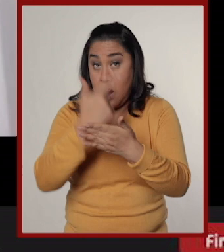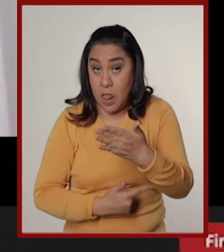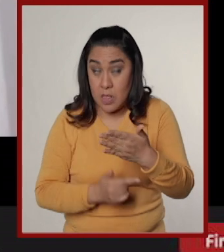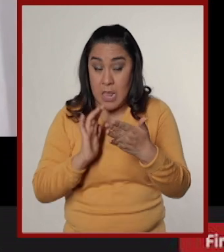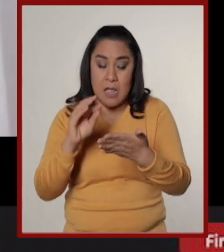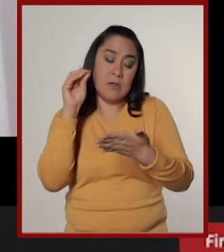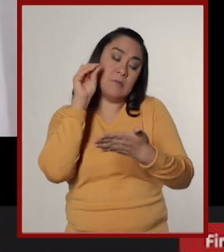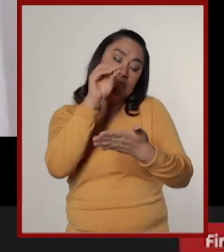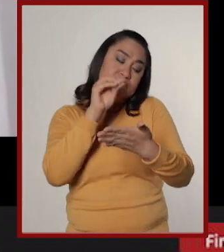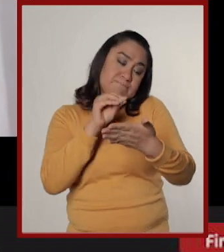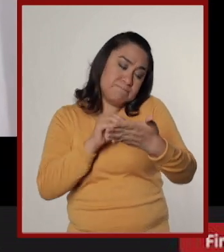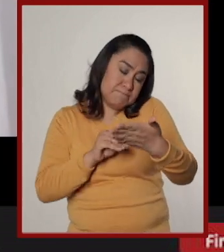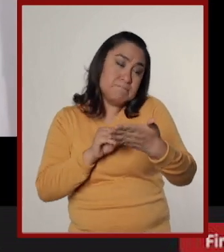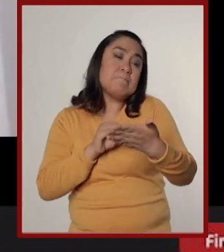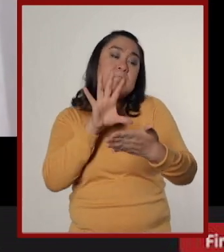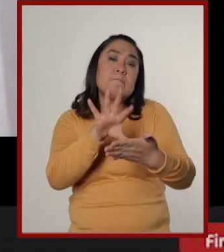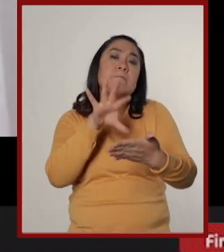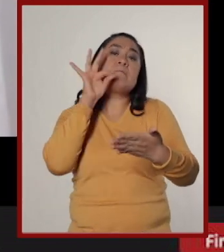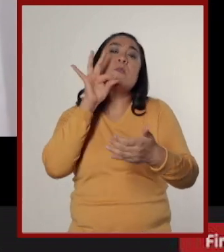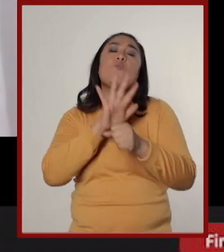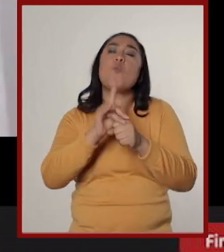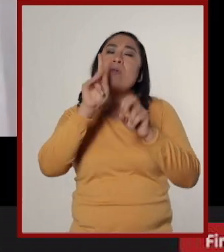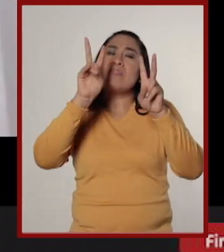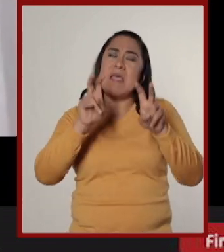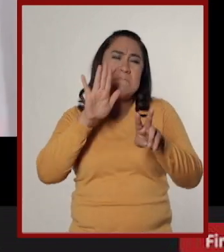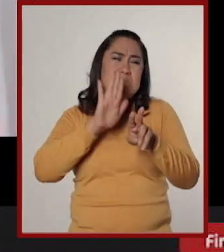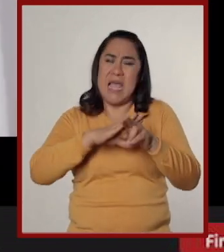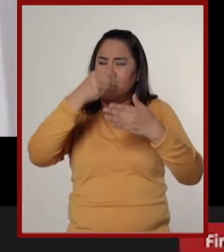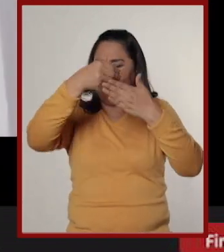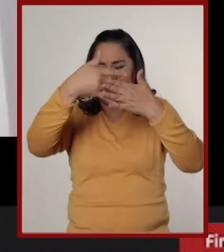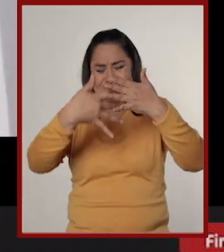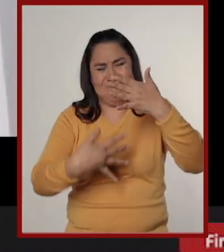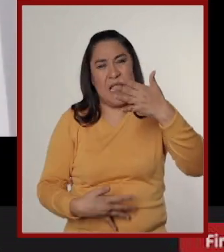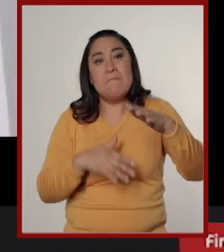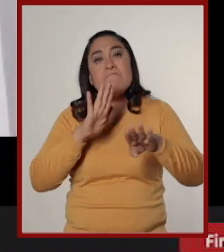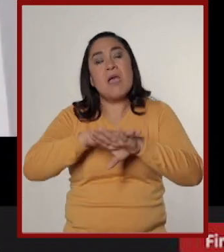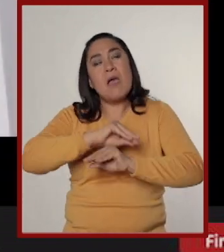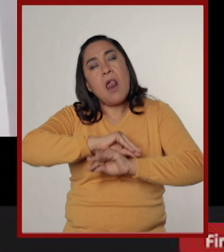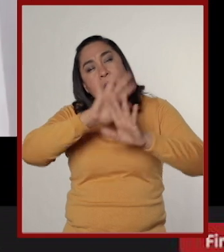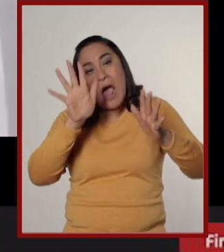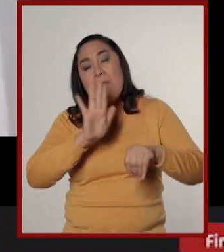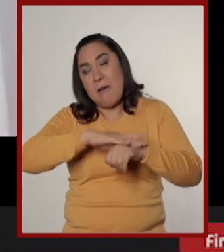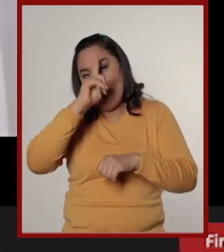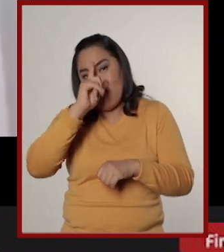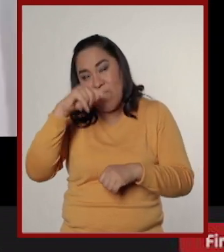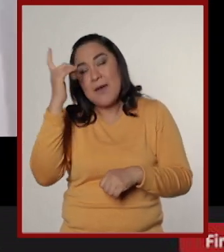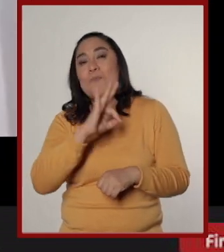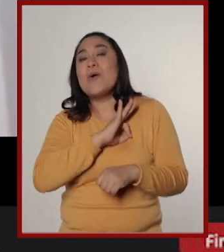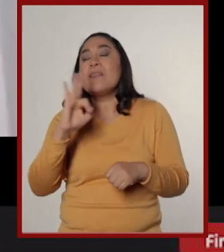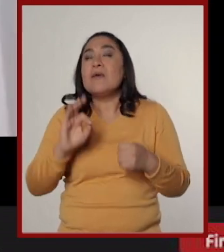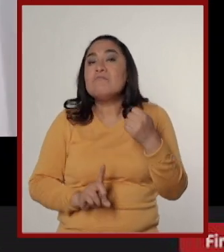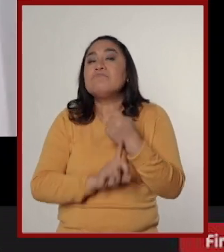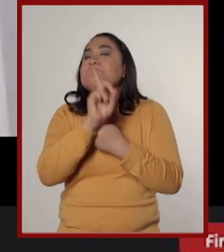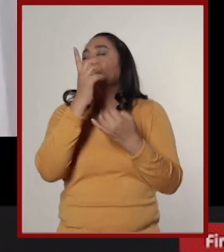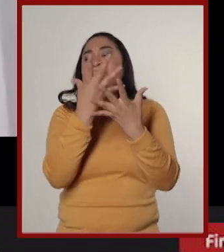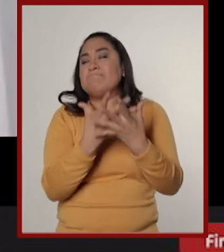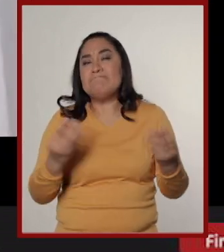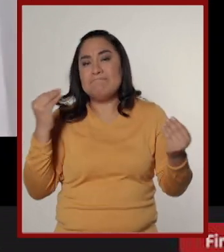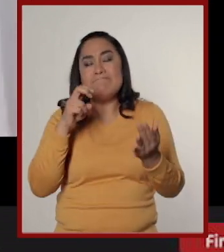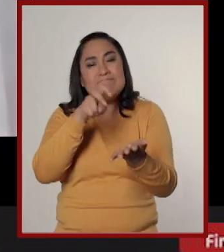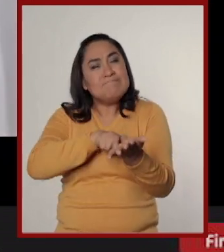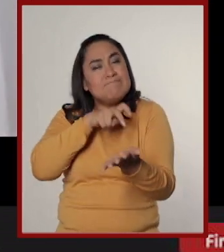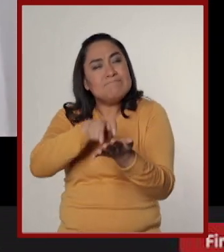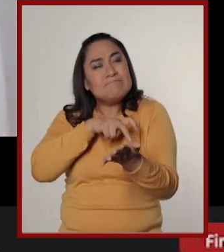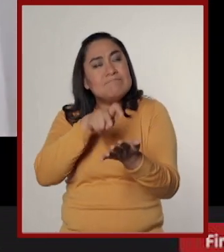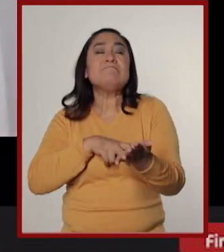va viendo qué se le ocurre a cada uno para solucionarlo. Luego se revisan las listas y se escoge la mejor solución. A mí me